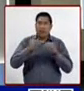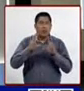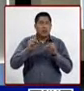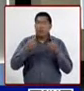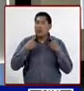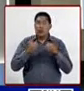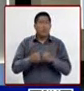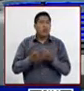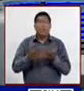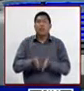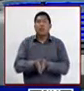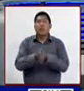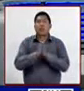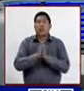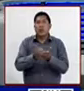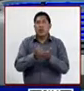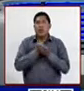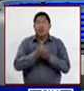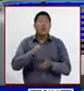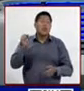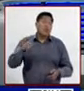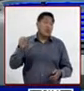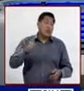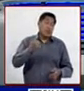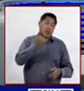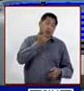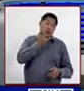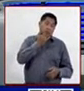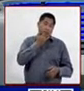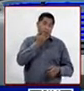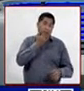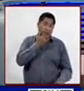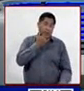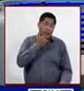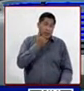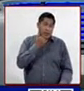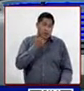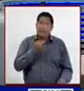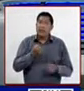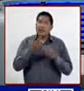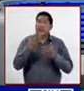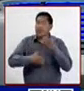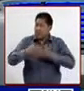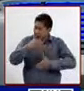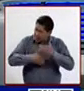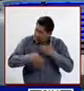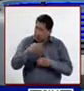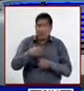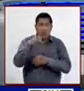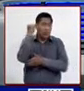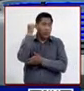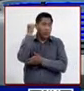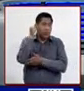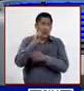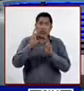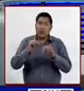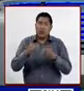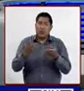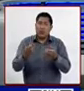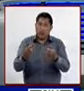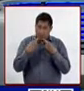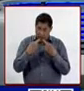pedir ayuda, John. Así es, lo que sucede es que ellos han estado tan desesperados que en Sucre no han encontrado